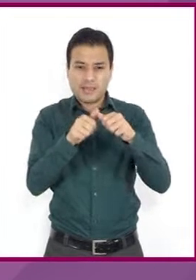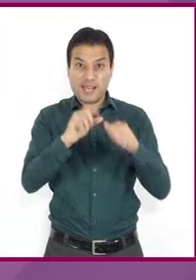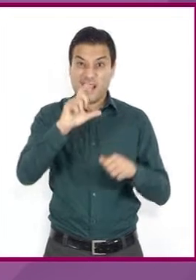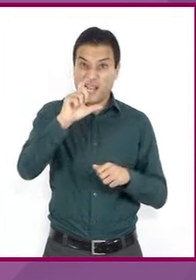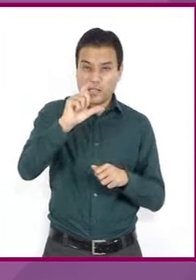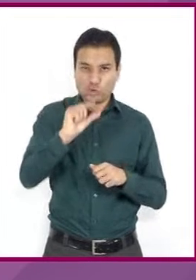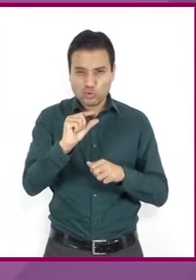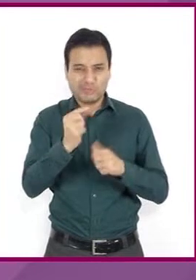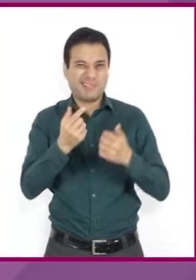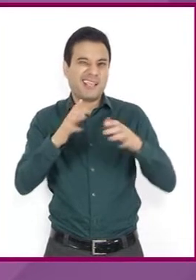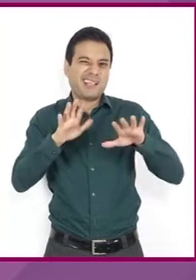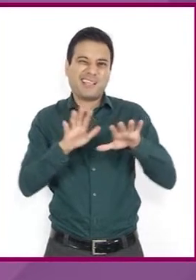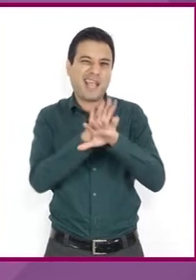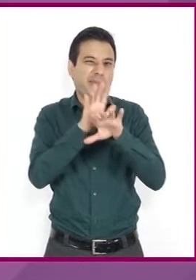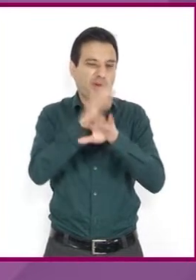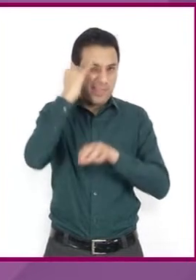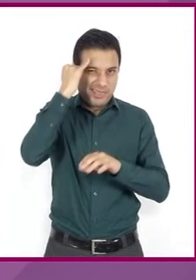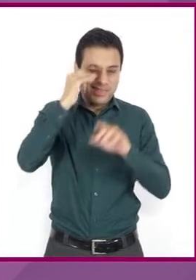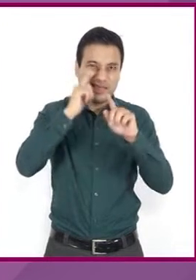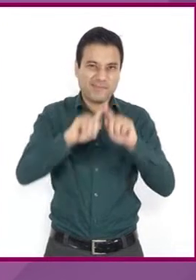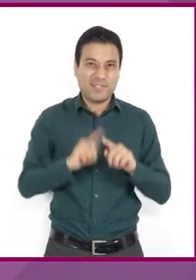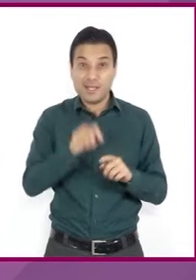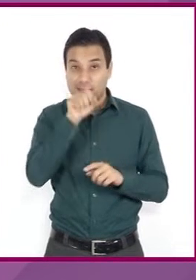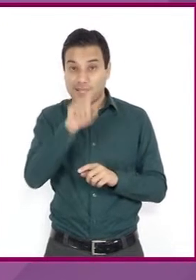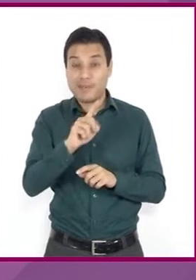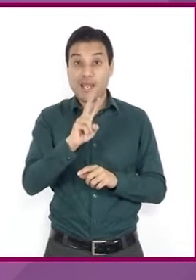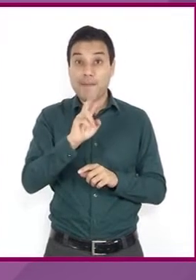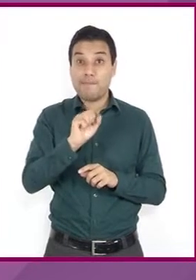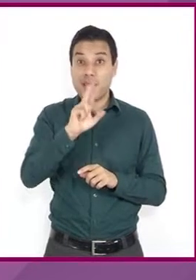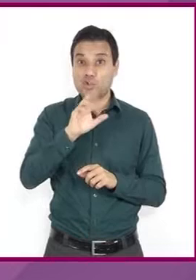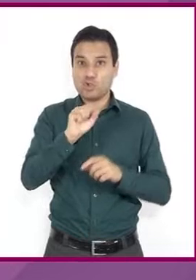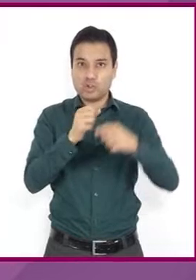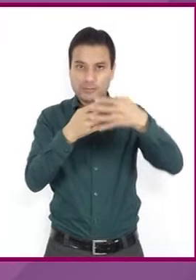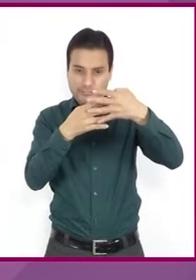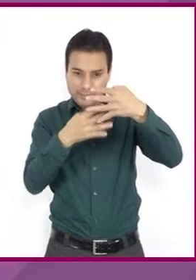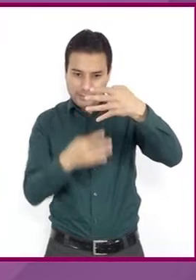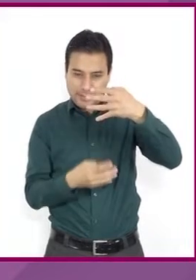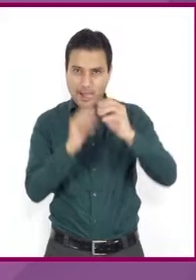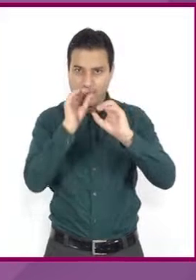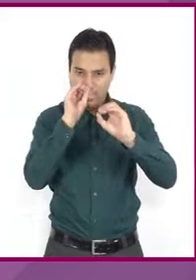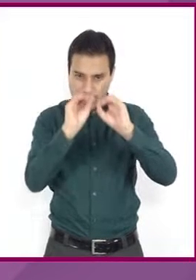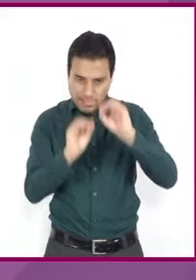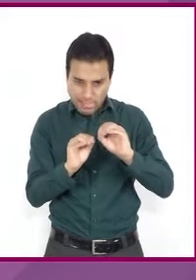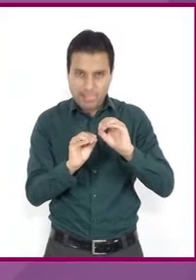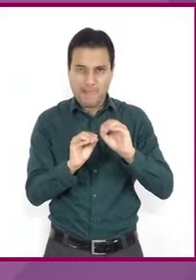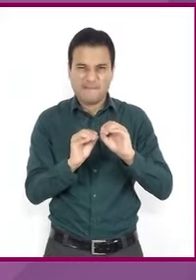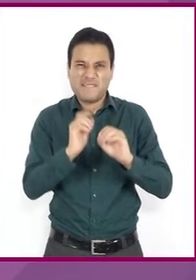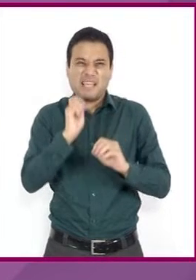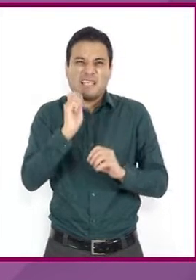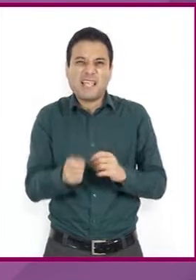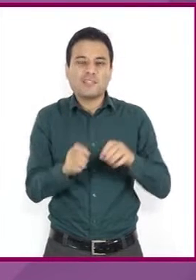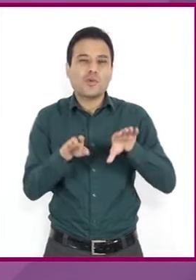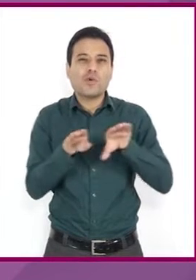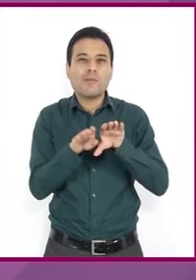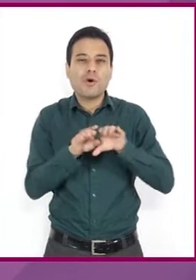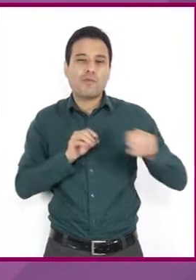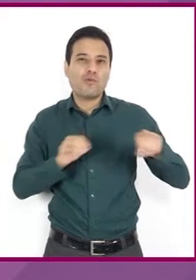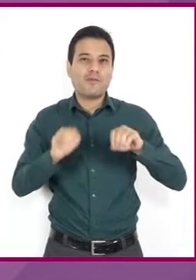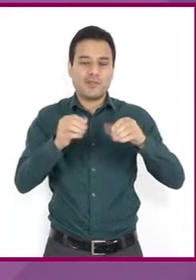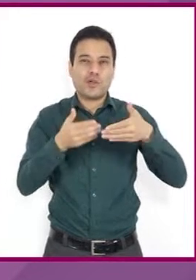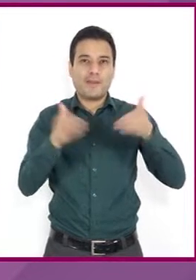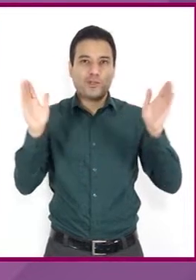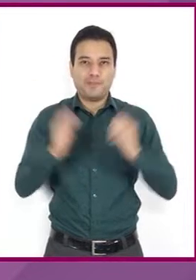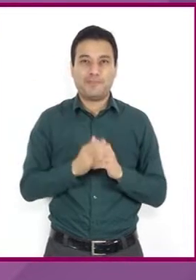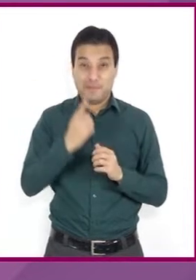mayúsculas y minúsculas y ordena los versos de forma lúdica para crear la idea de un mundo abierto y en movimiento, como en el